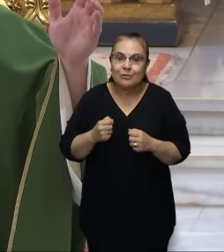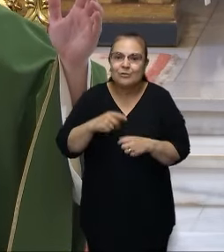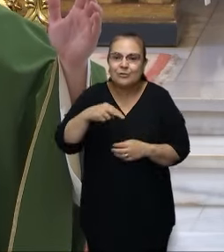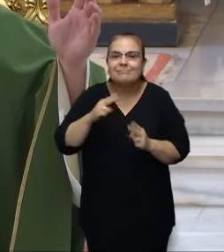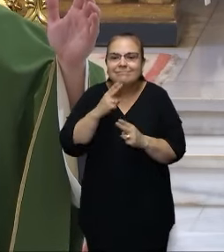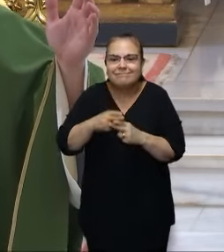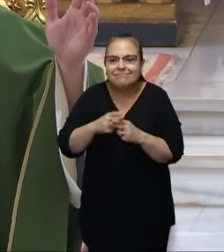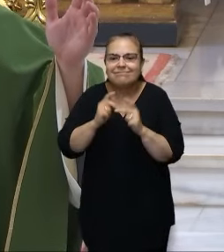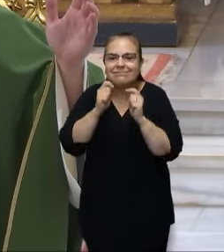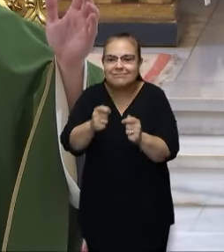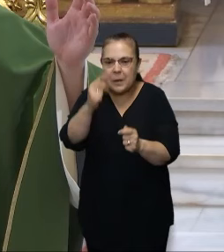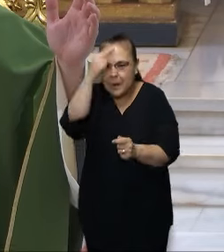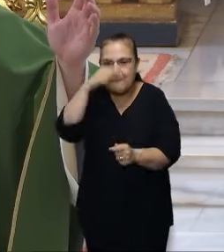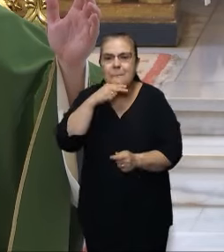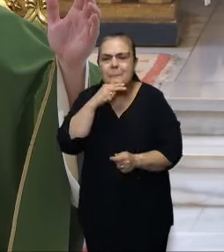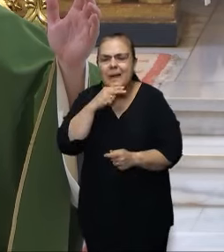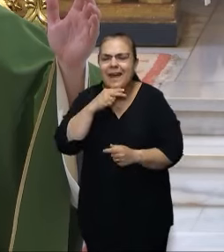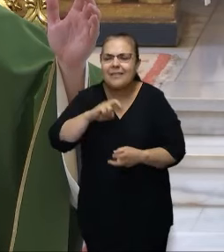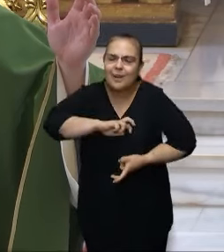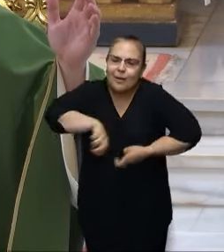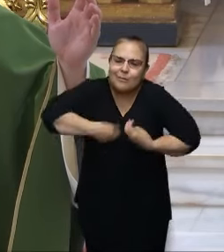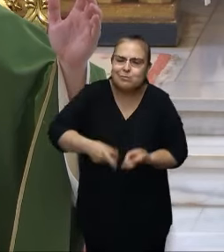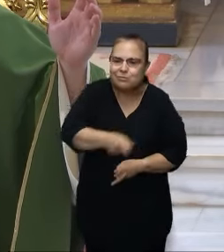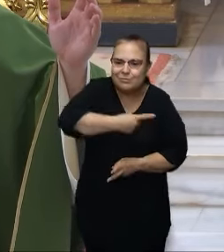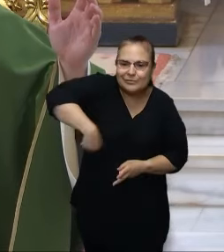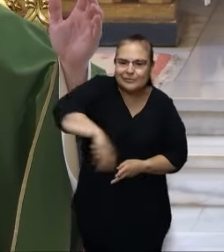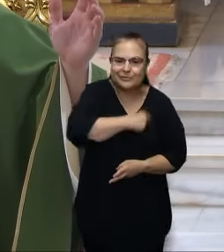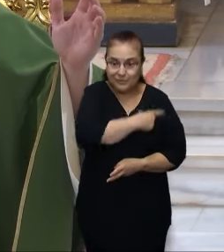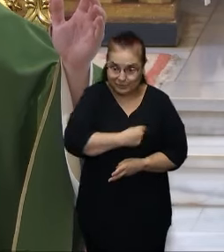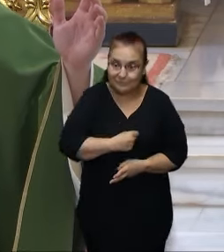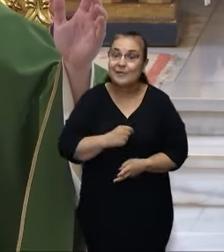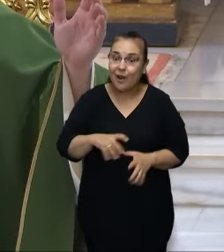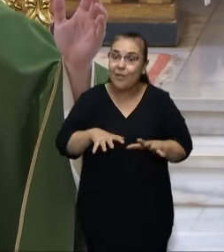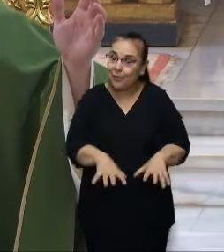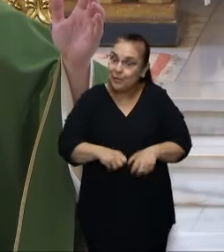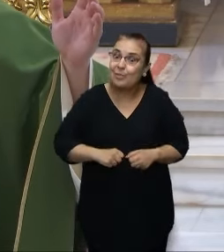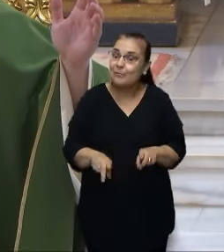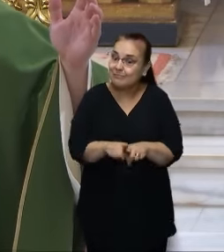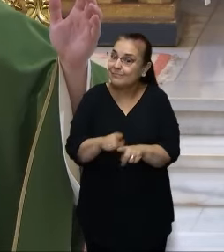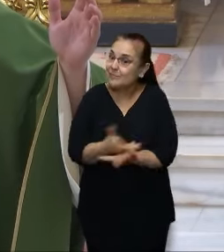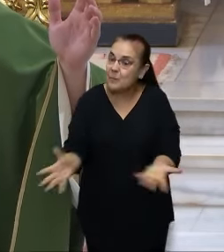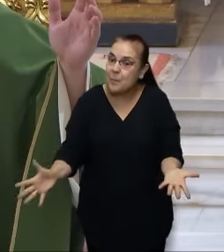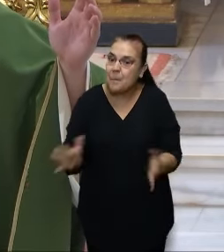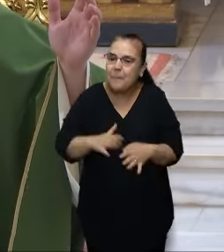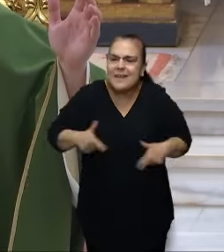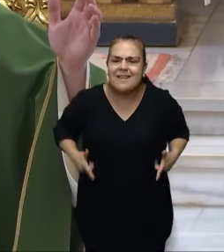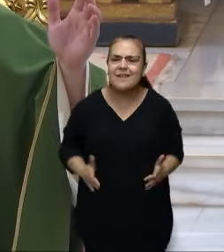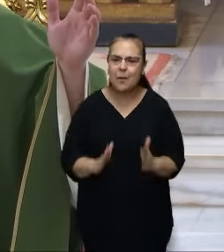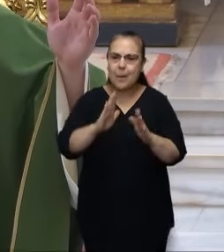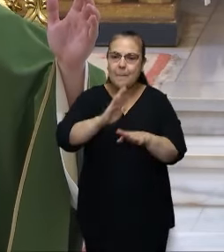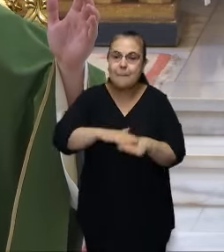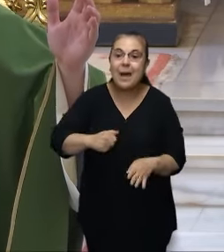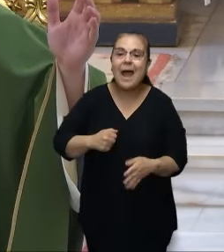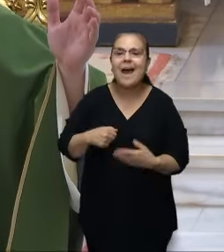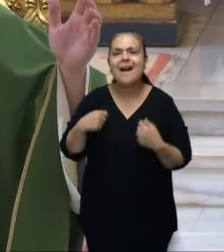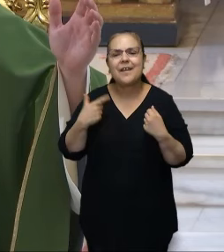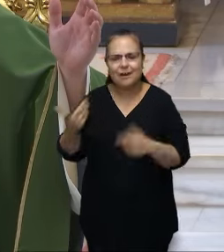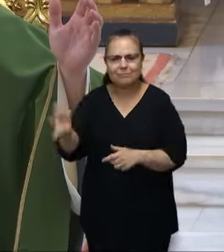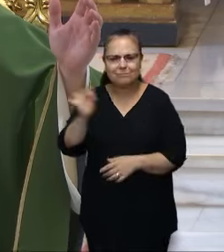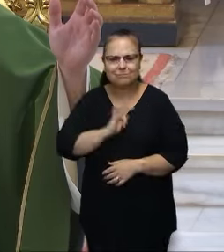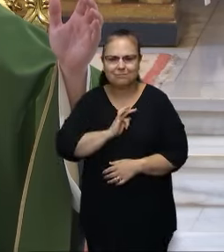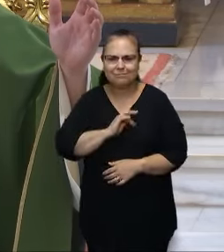padre renueva en nuestros corazones el espíritu de la adopción filial para que merezcamos acceder a la